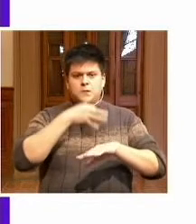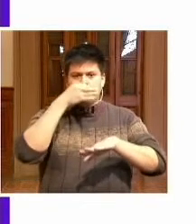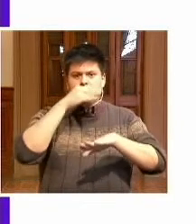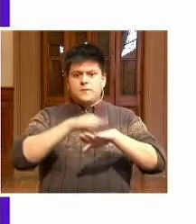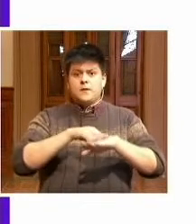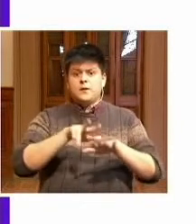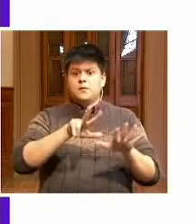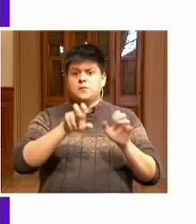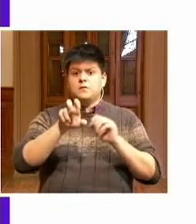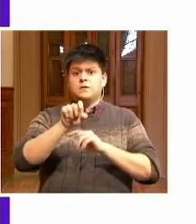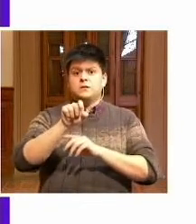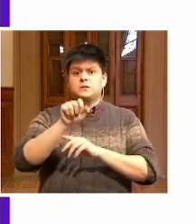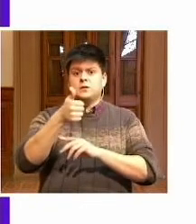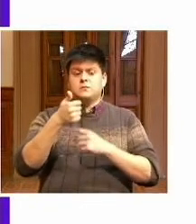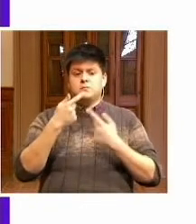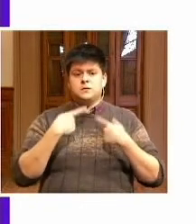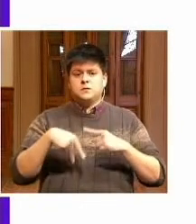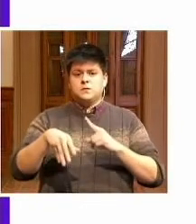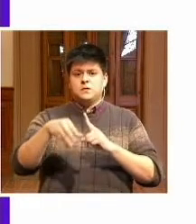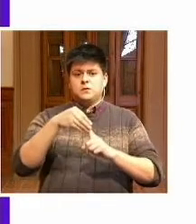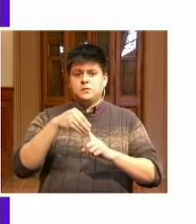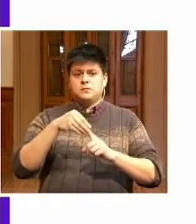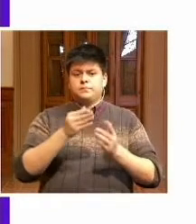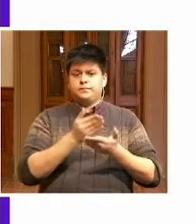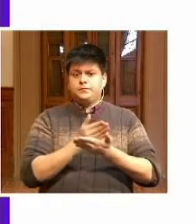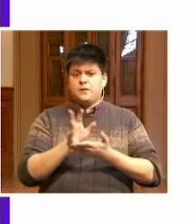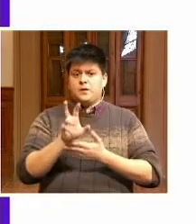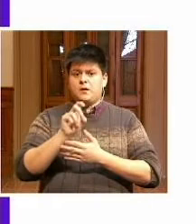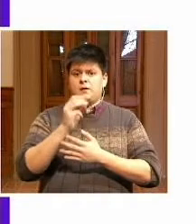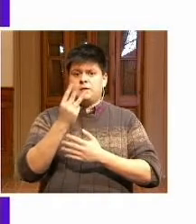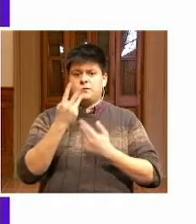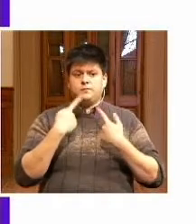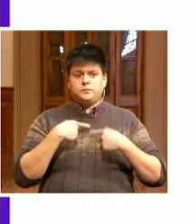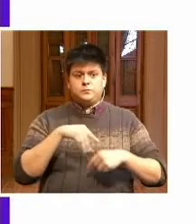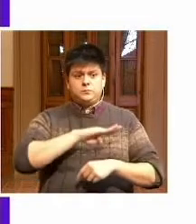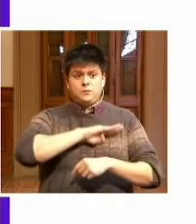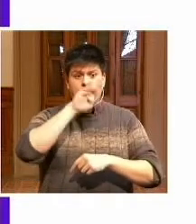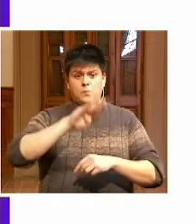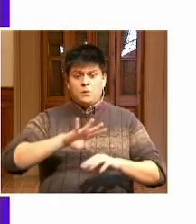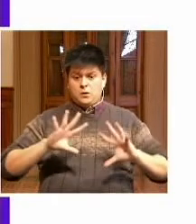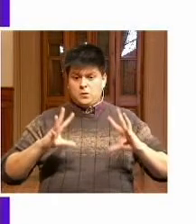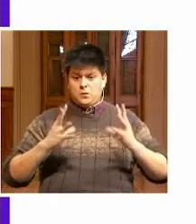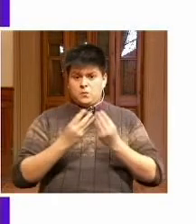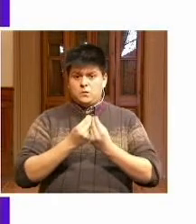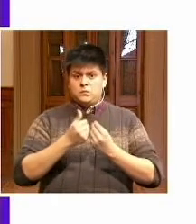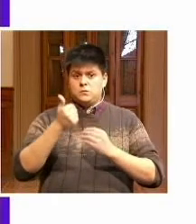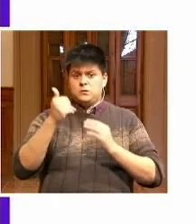826 contagios, 33 defunciones, de un total de